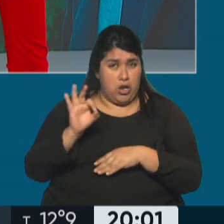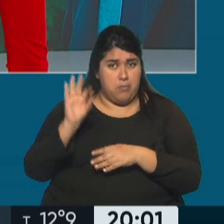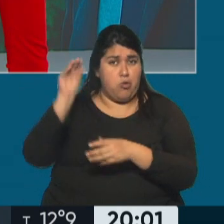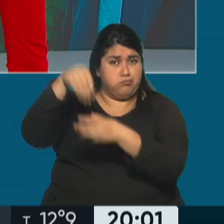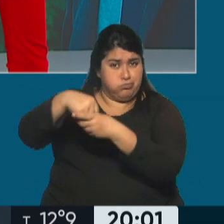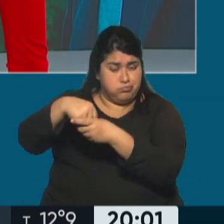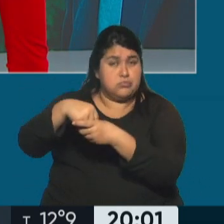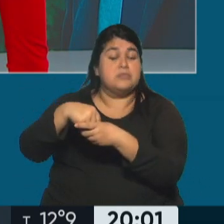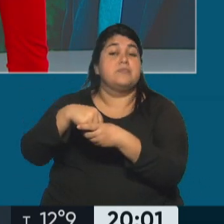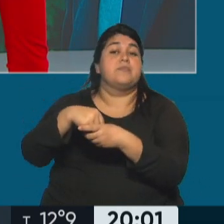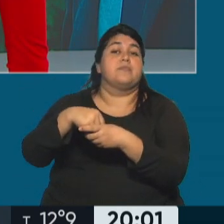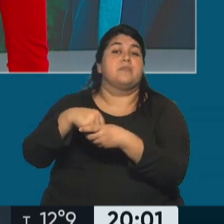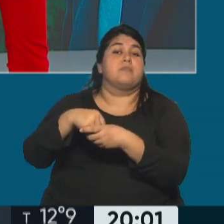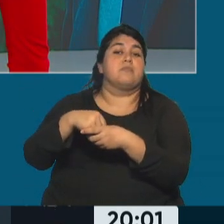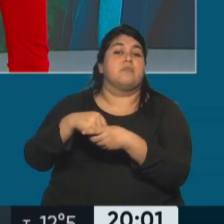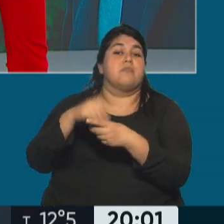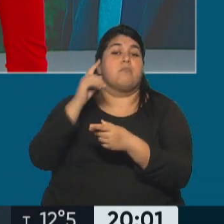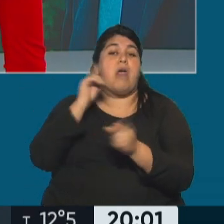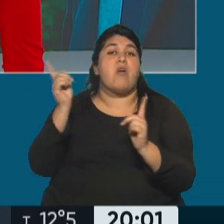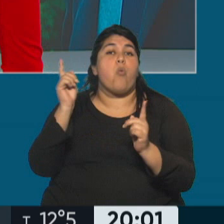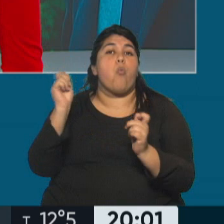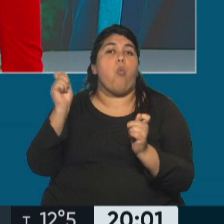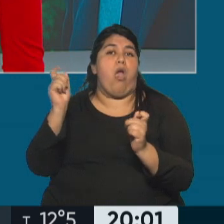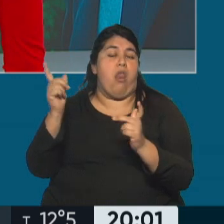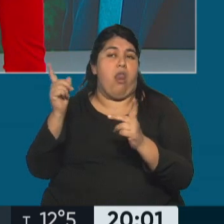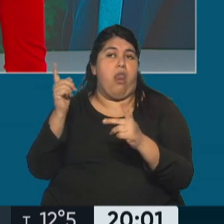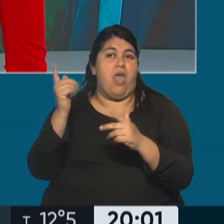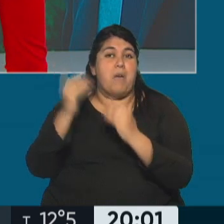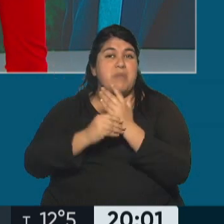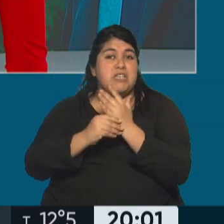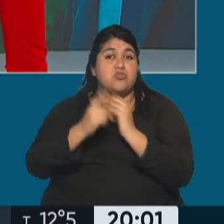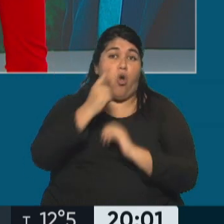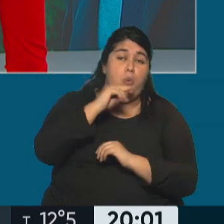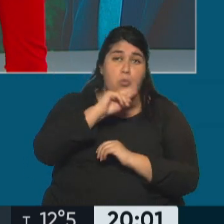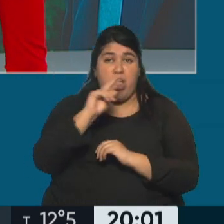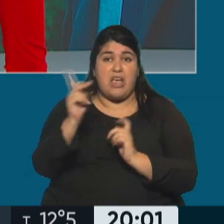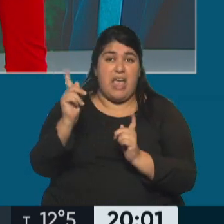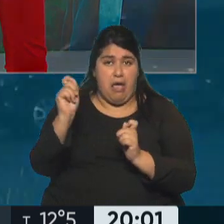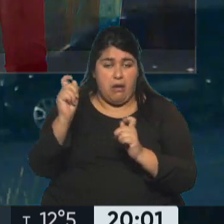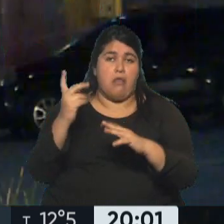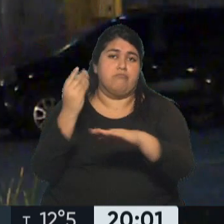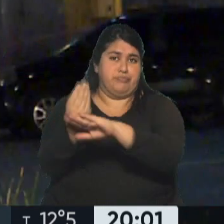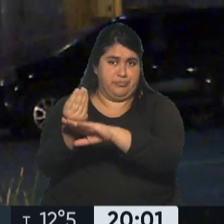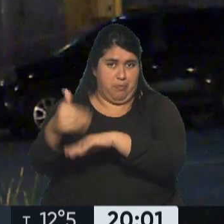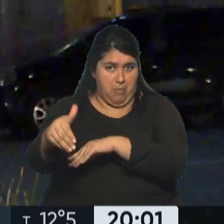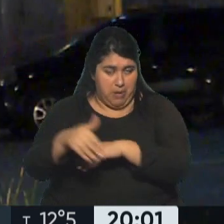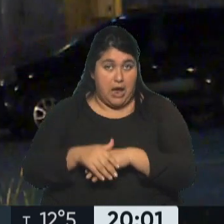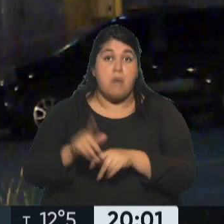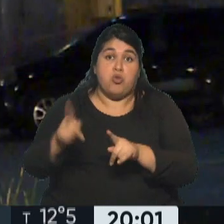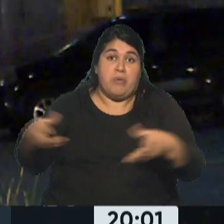a la continuidad del que estará ministro o ministra, tal como decías vos, al frente del Ministerio de Economía, pero también como parte del equipo,